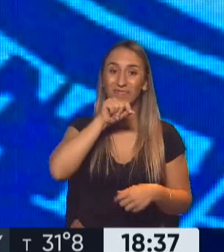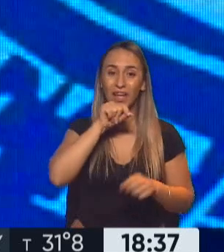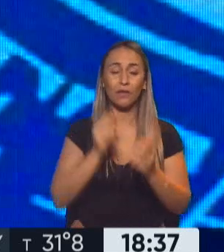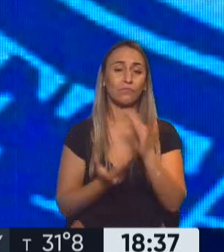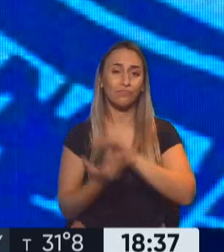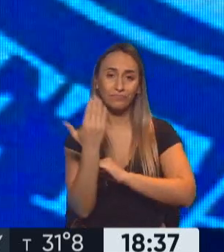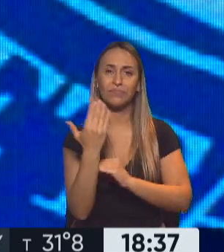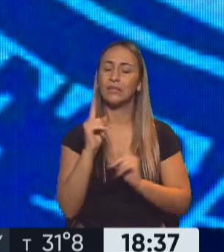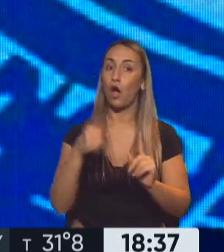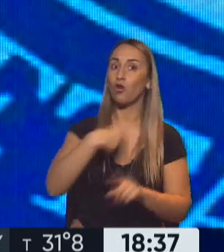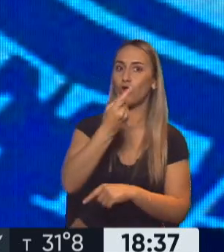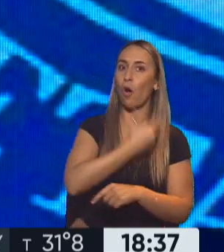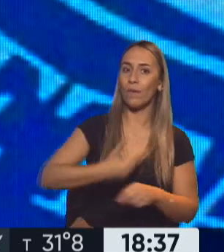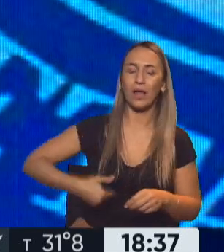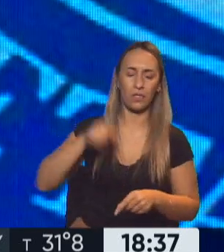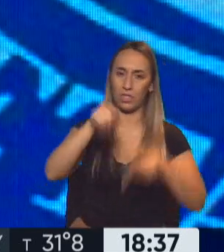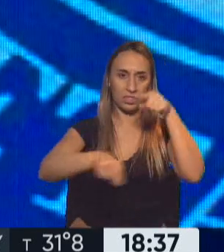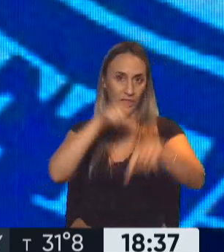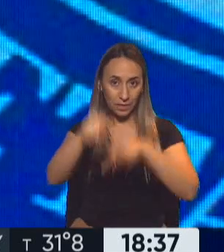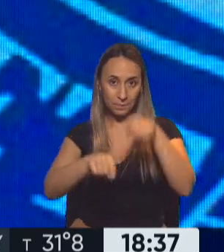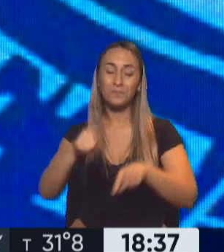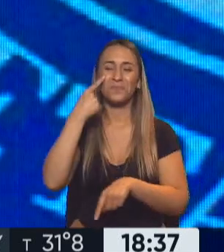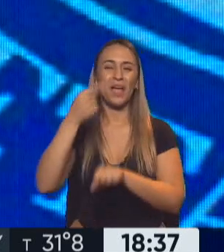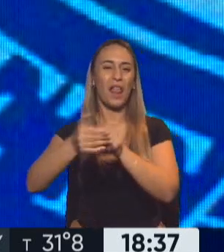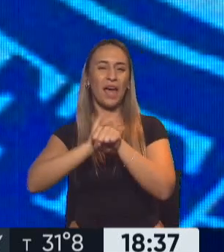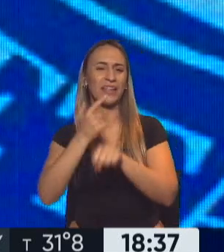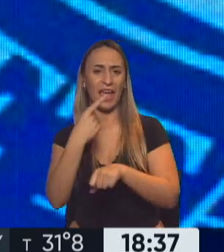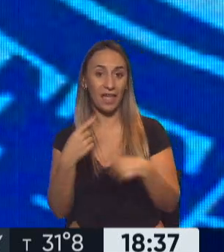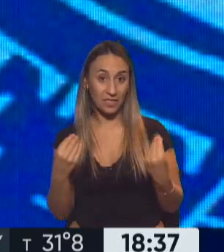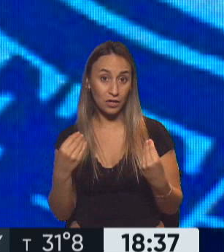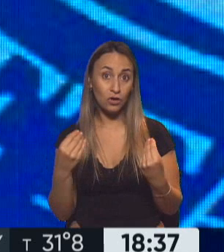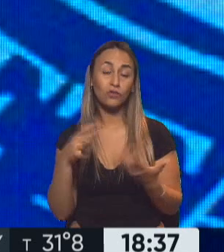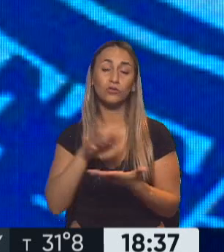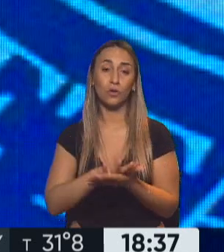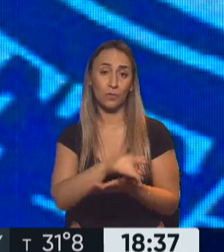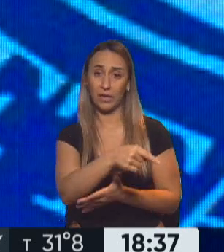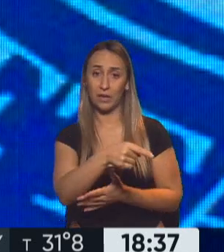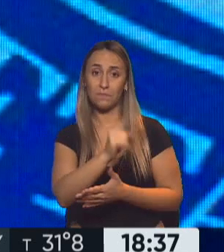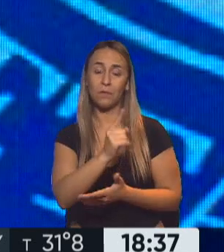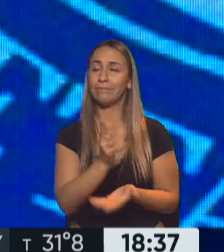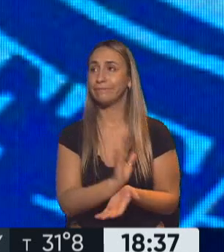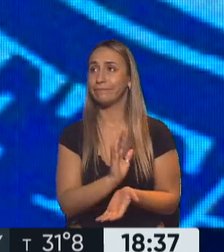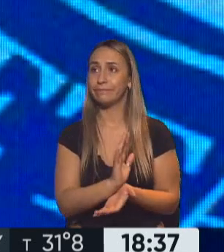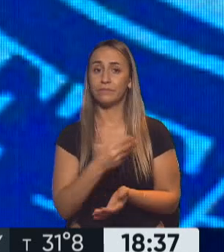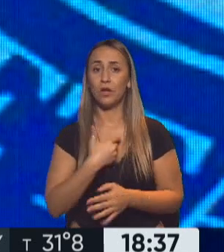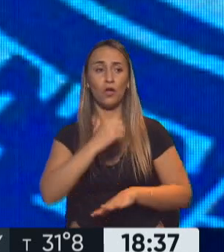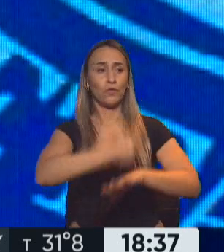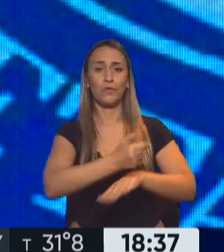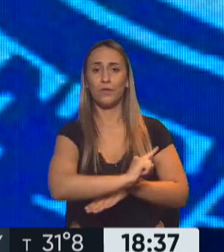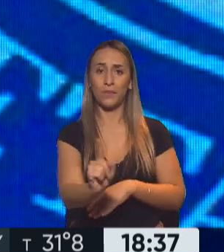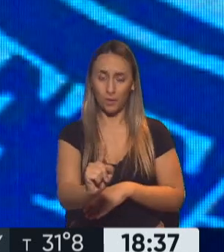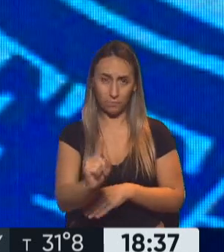en las últimas horas. Vamos a compartir lo que decía el jefe de gobierno porteño, Horacio Rodríguez Larreta, acerca de esta no presencia, si se quiere,